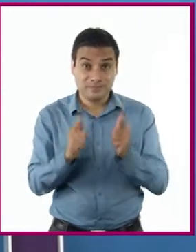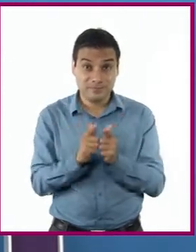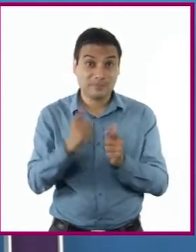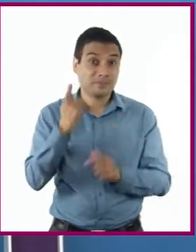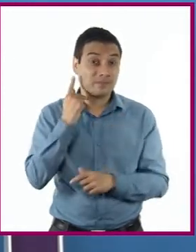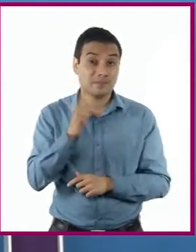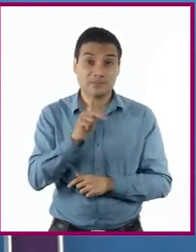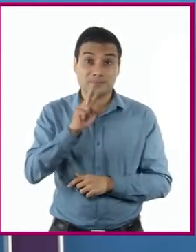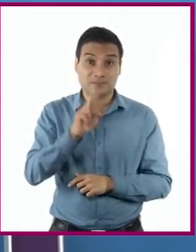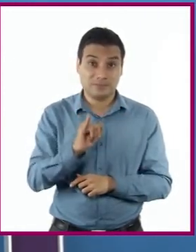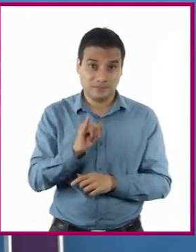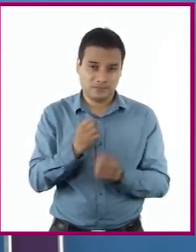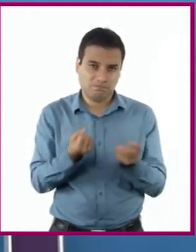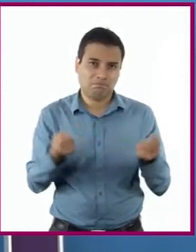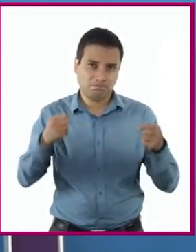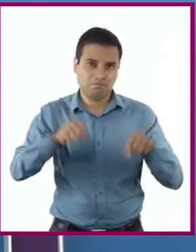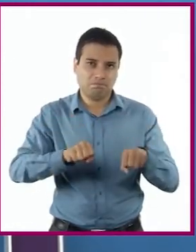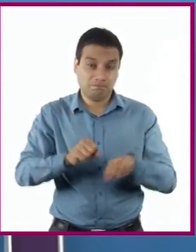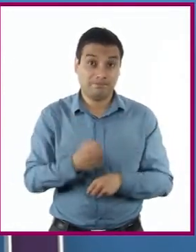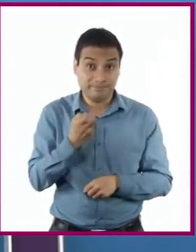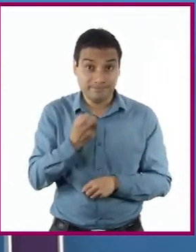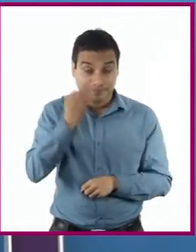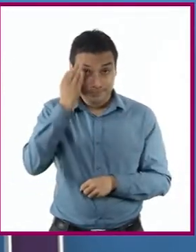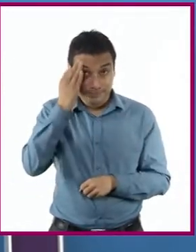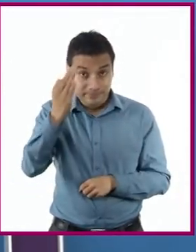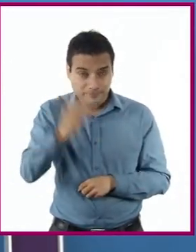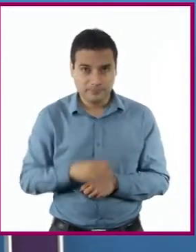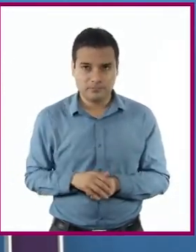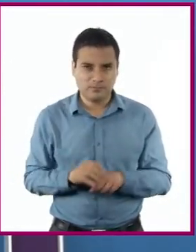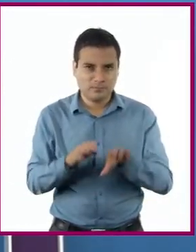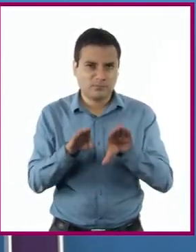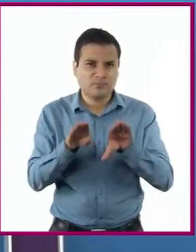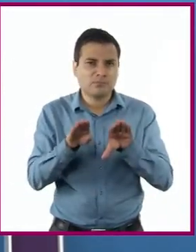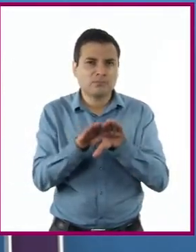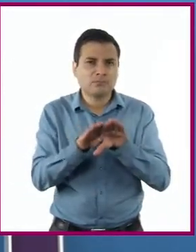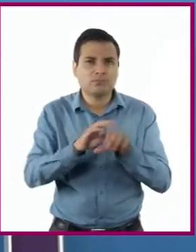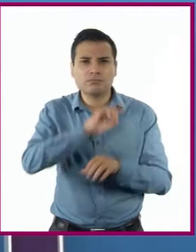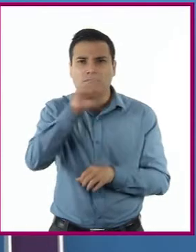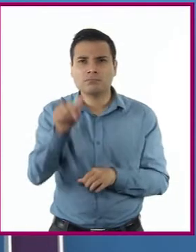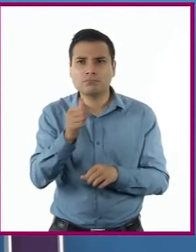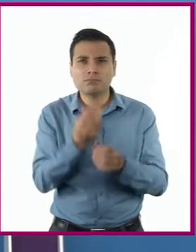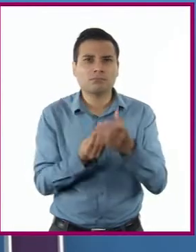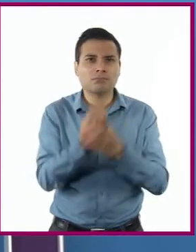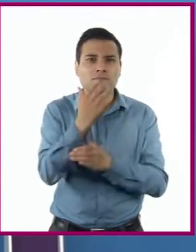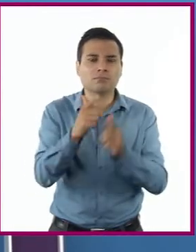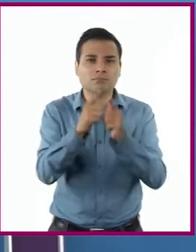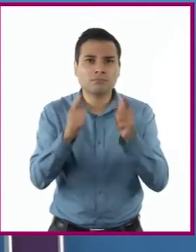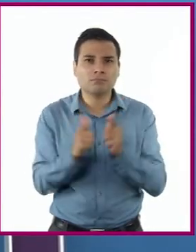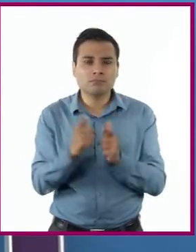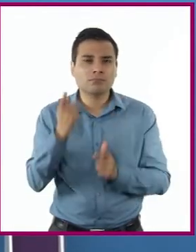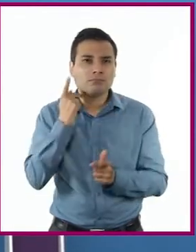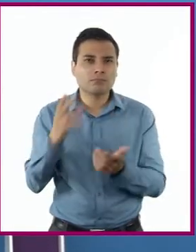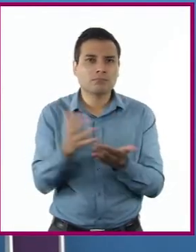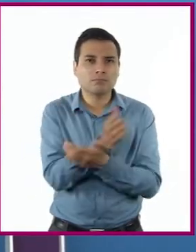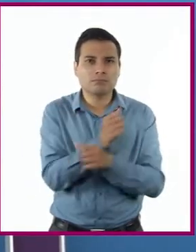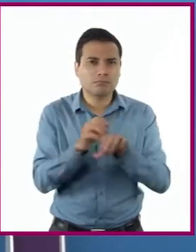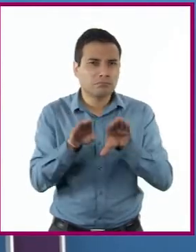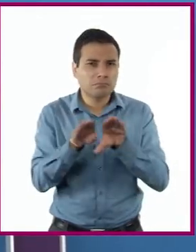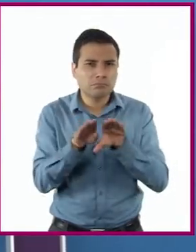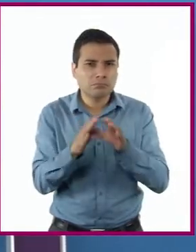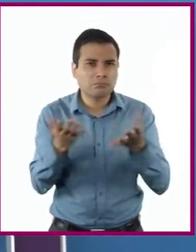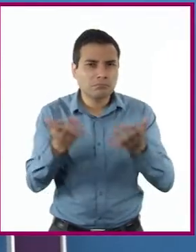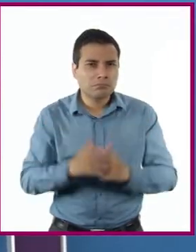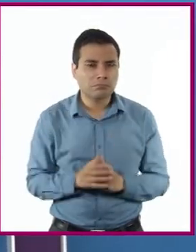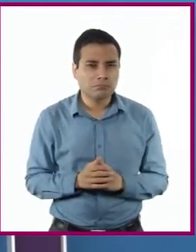PRI. En este periodo, conoceremos cómo se dio la alternancia partidista, es decir, cuando diferentes partidos